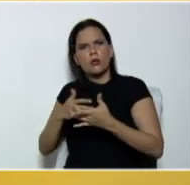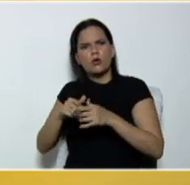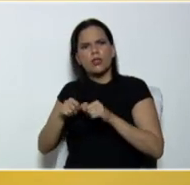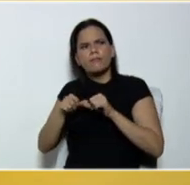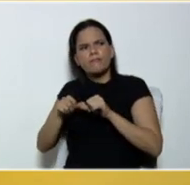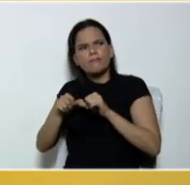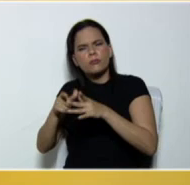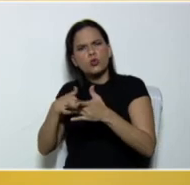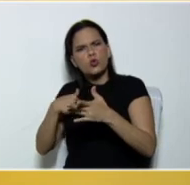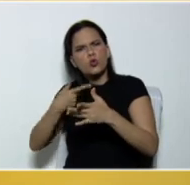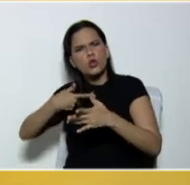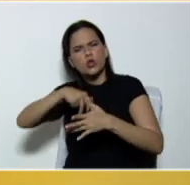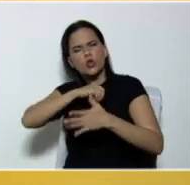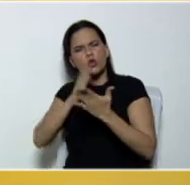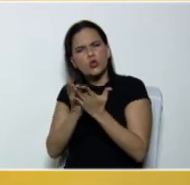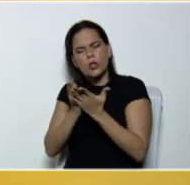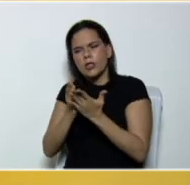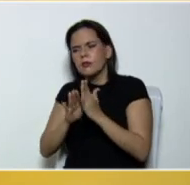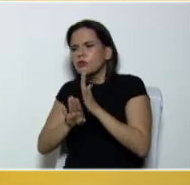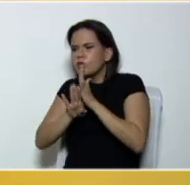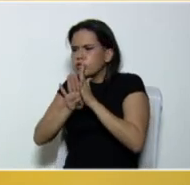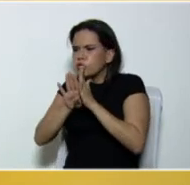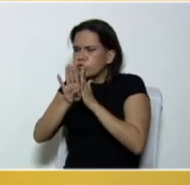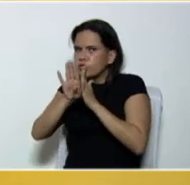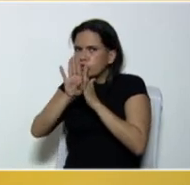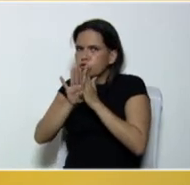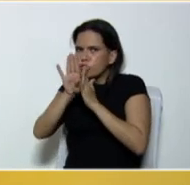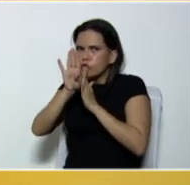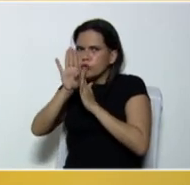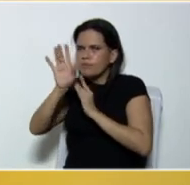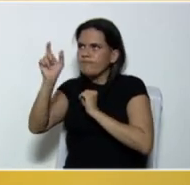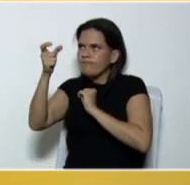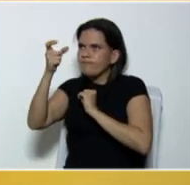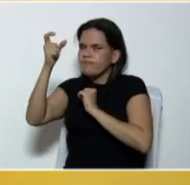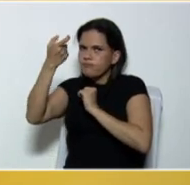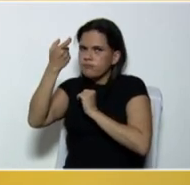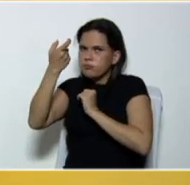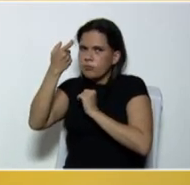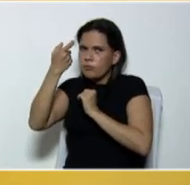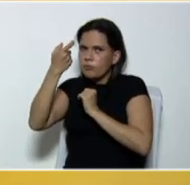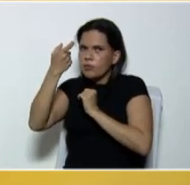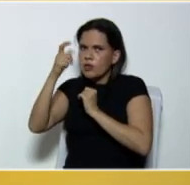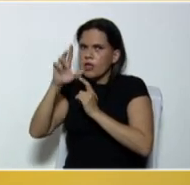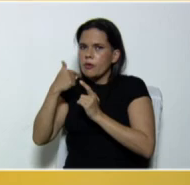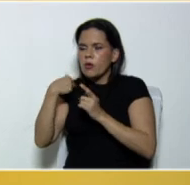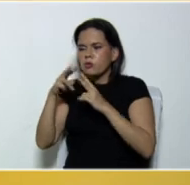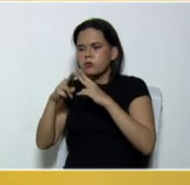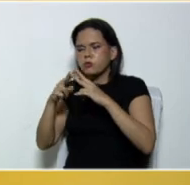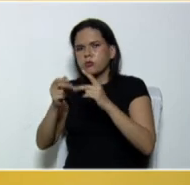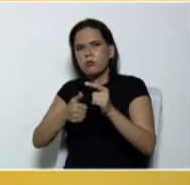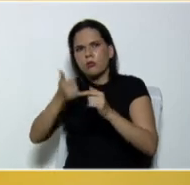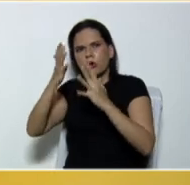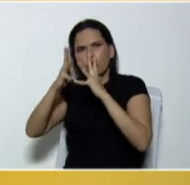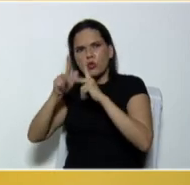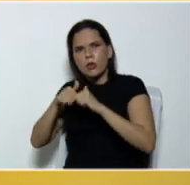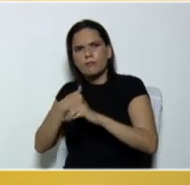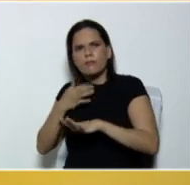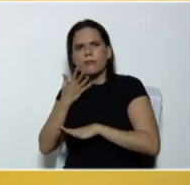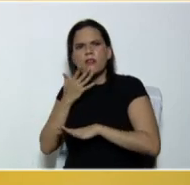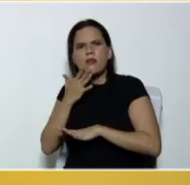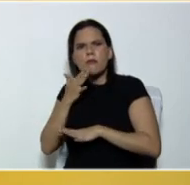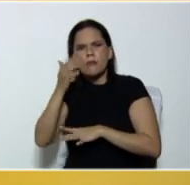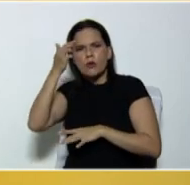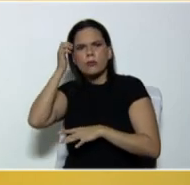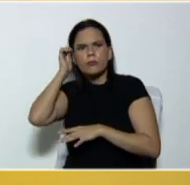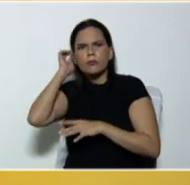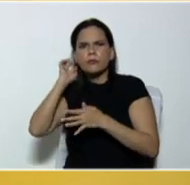nuestros estudiantes van avanzando de grado en grado, deben de ir incrementando esa serie numérica. Por ejemplo, la